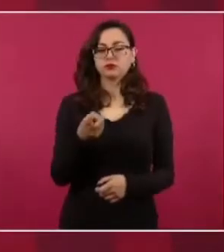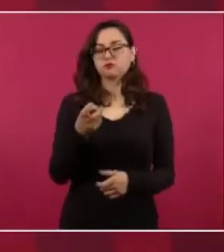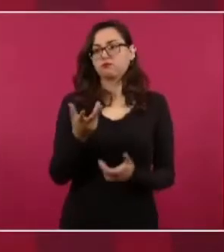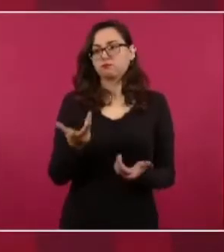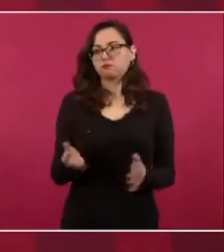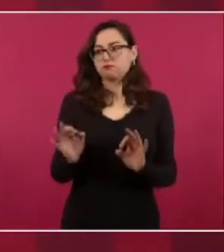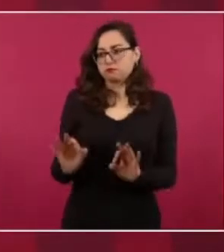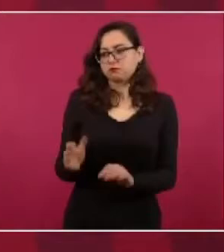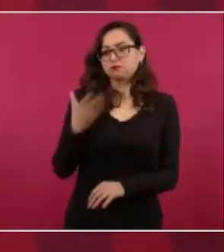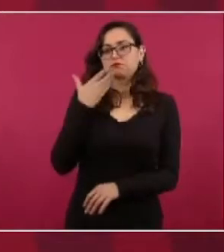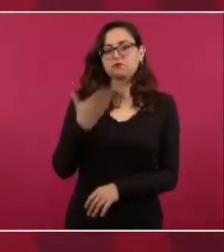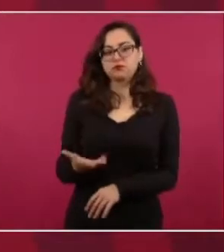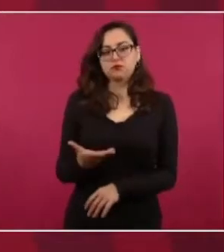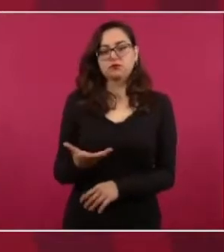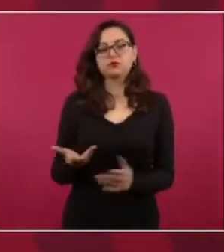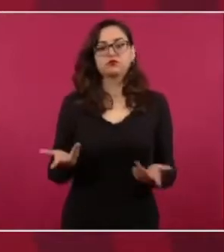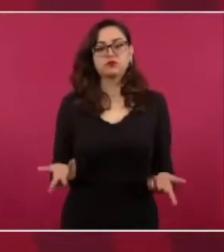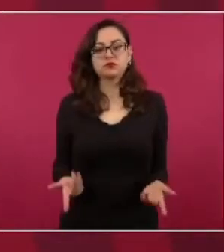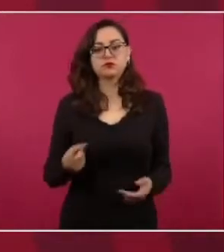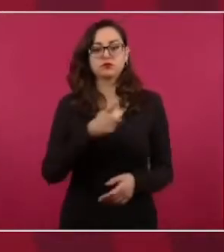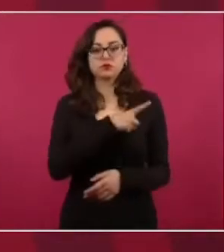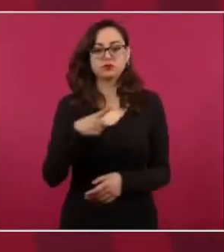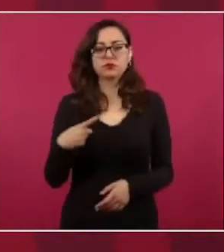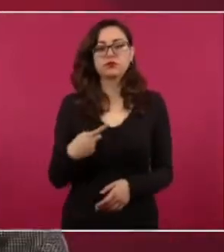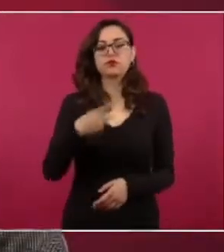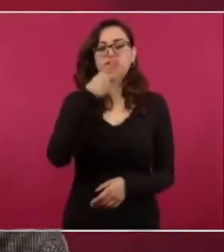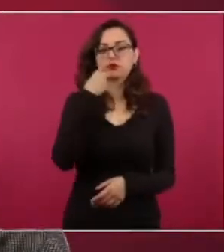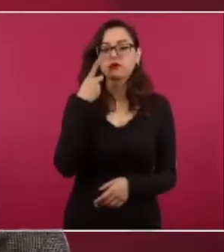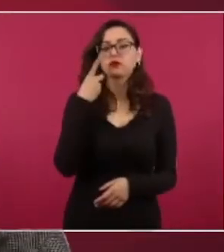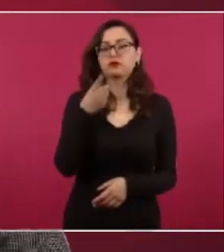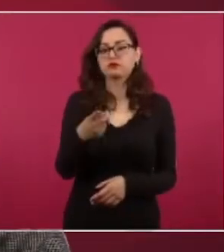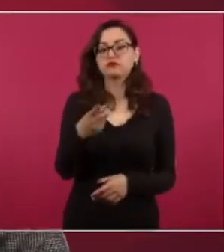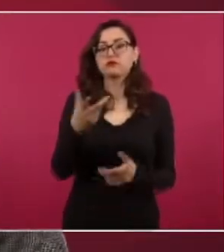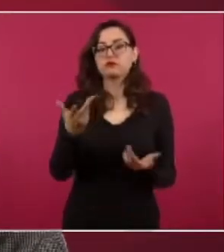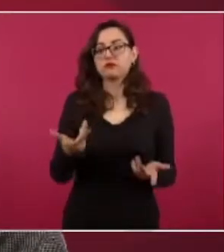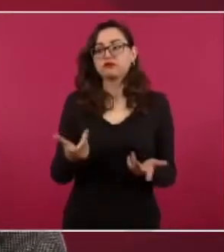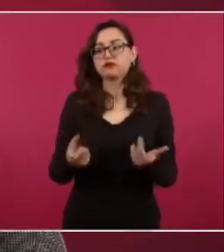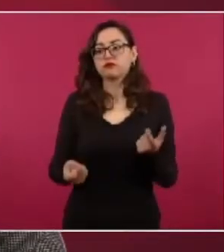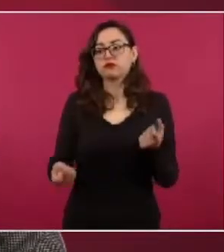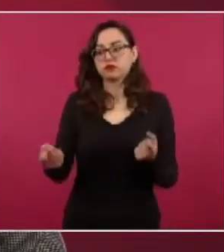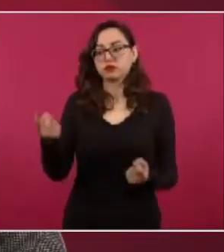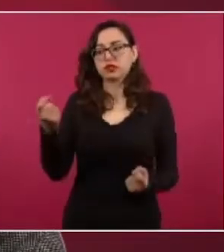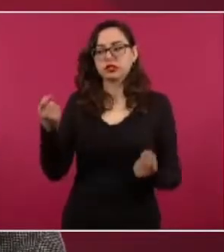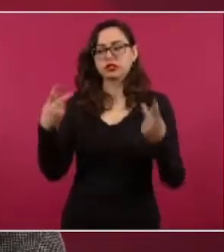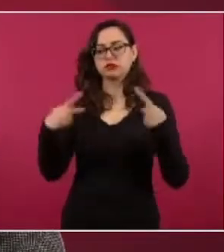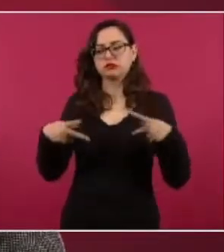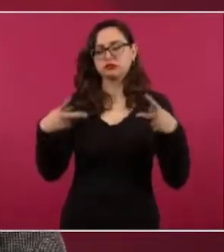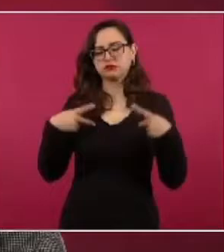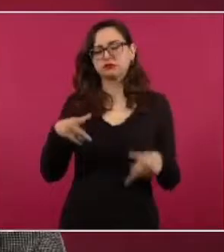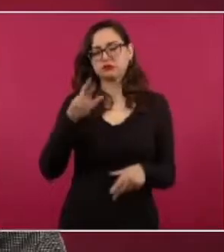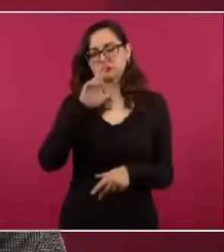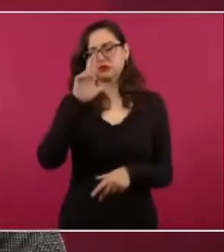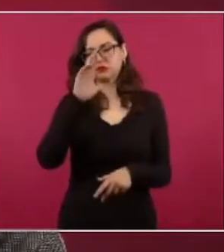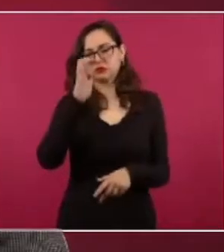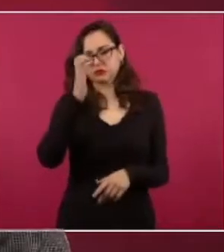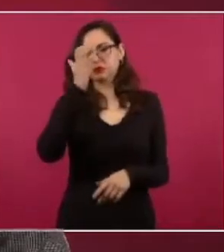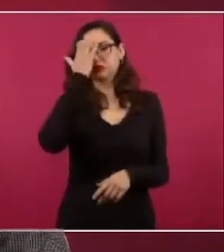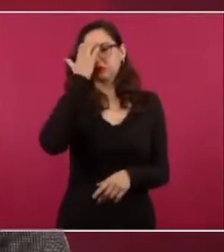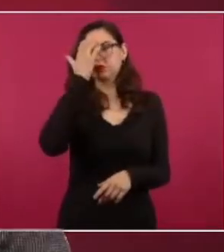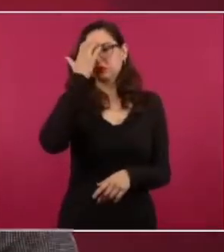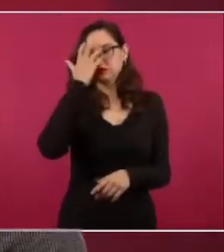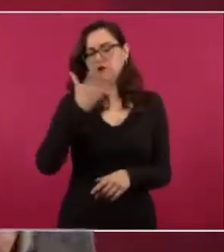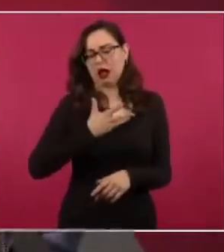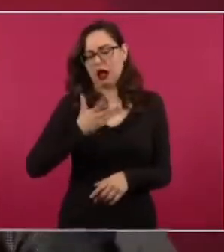diciendo que así como algunos reconocen esto, ojalá otros que tienen esa posibilidad de hacerlo lo